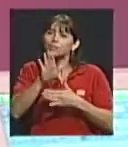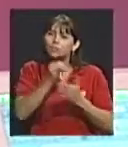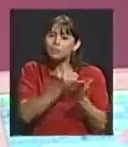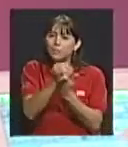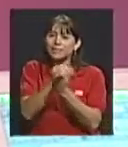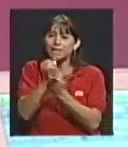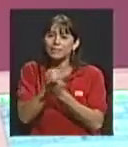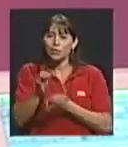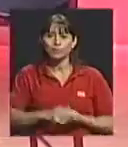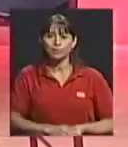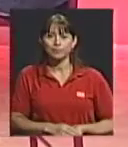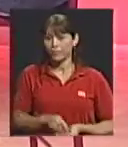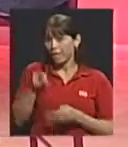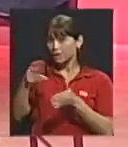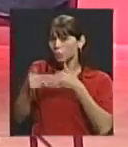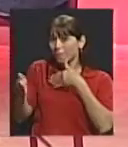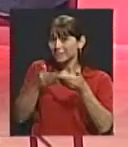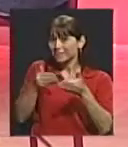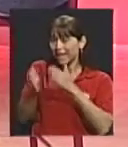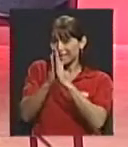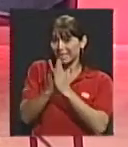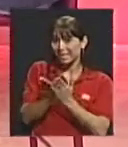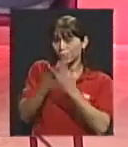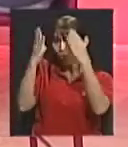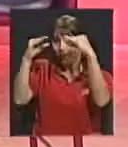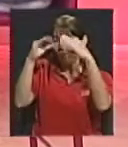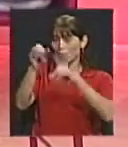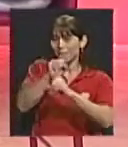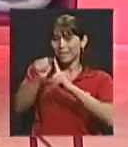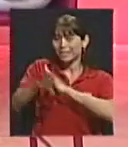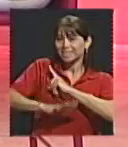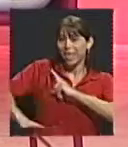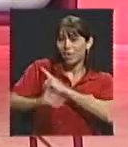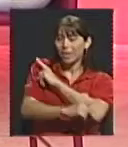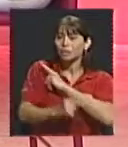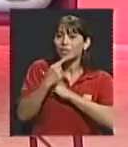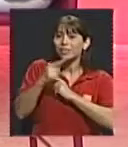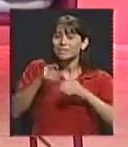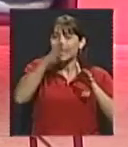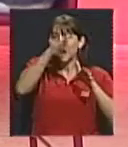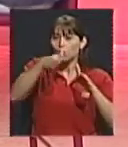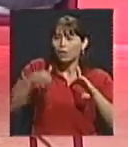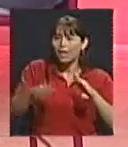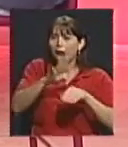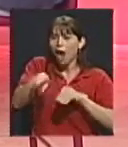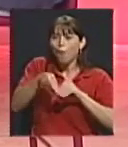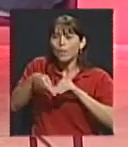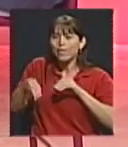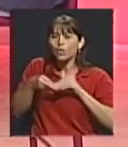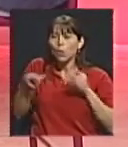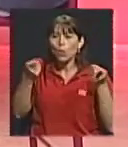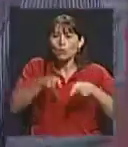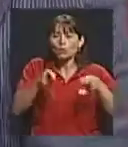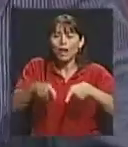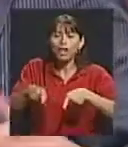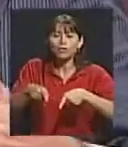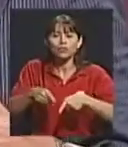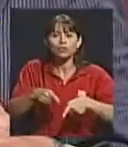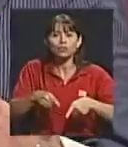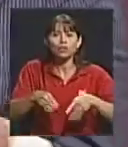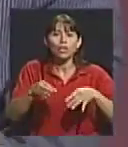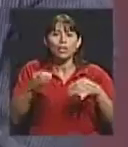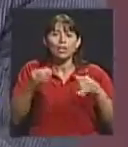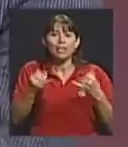investigaciones eso A pesar de que el informe del estado de la nación dice que la contraloría general aumentó la cantidad de casos terminados con resolución efectiva de